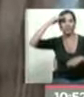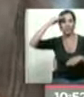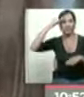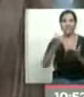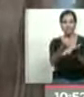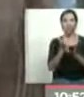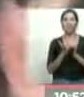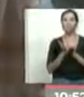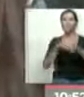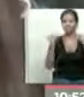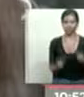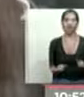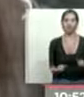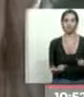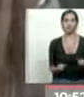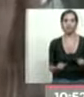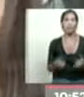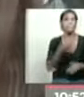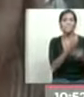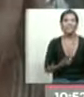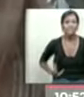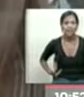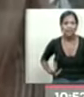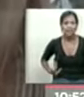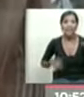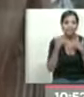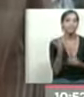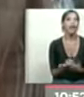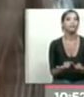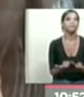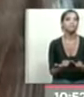ayuden ya. Presidente, es ya.